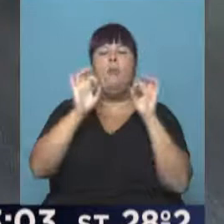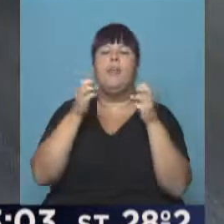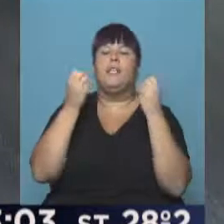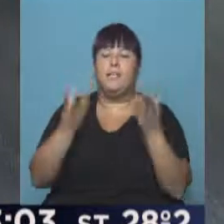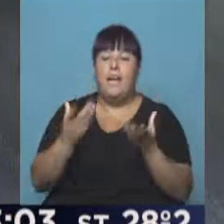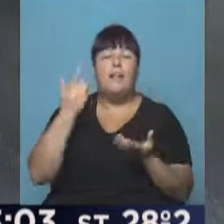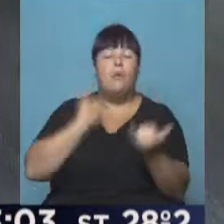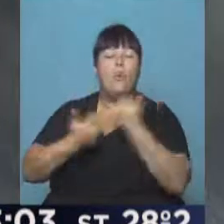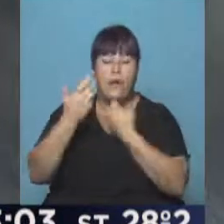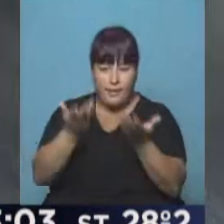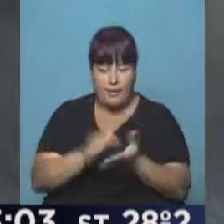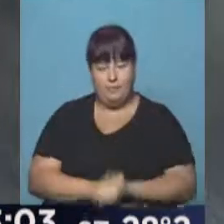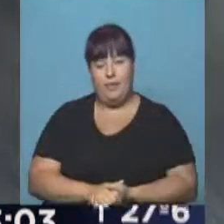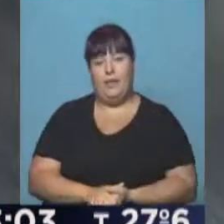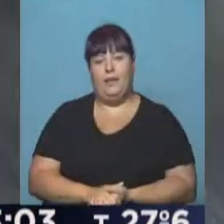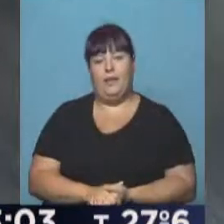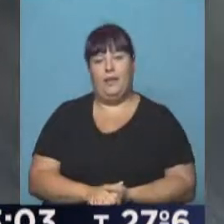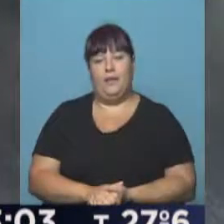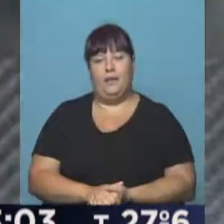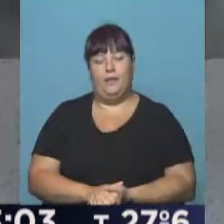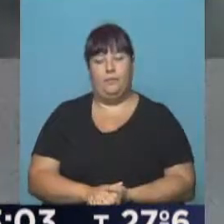Fabiana, te escuchamos, adelante.